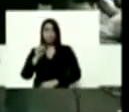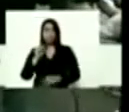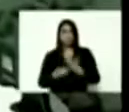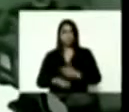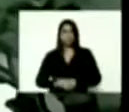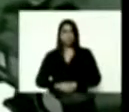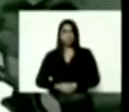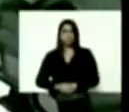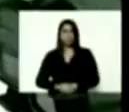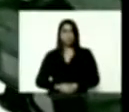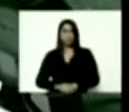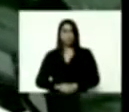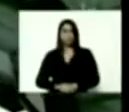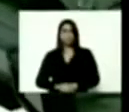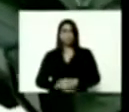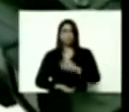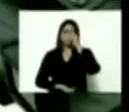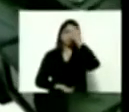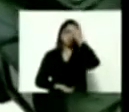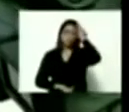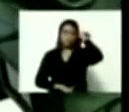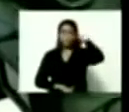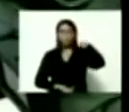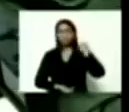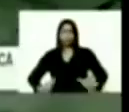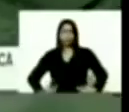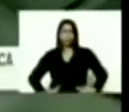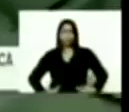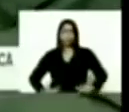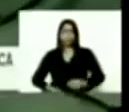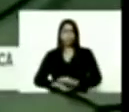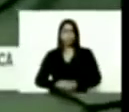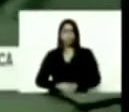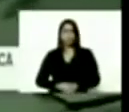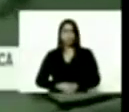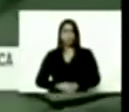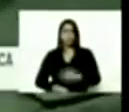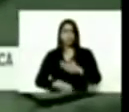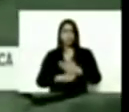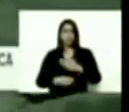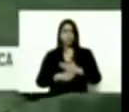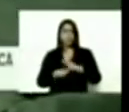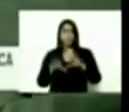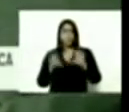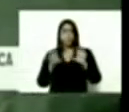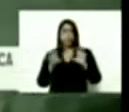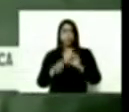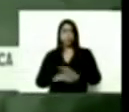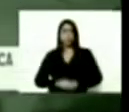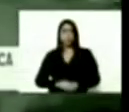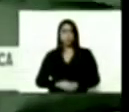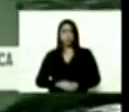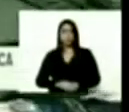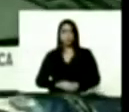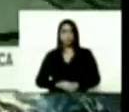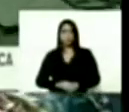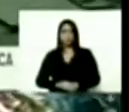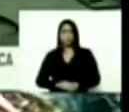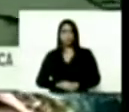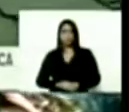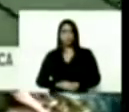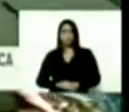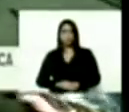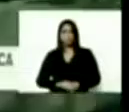Venezuela, Nicolás Maduro, afirma que la llamada Operación Gedeón o Gadeón se trataba de un plan para asesinarlo y dar un golpe de